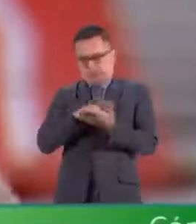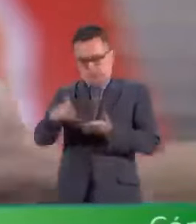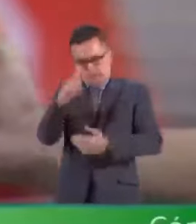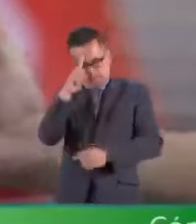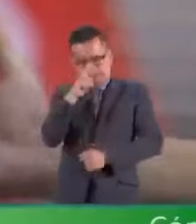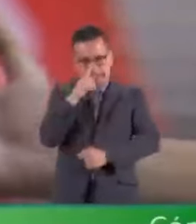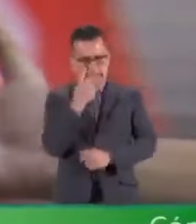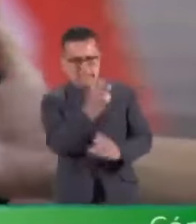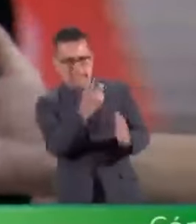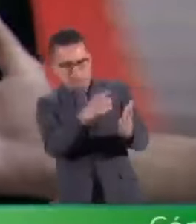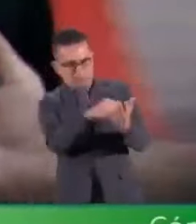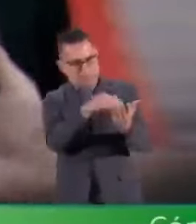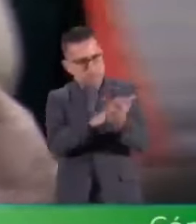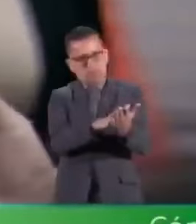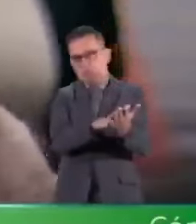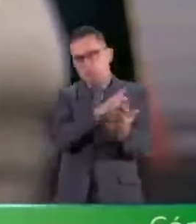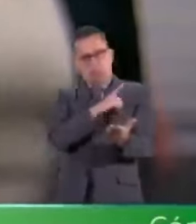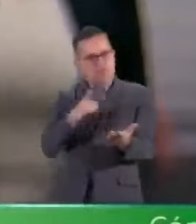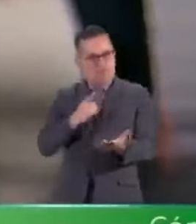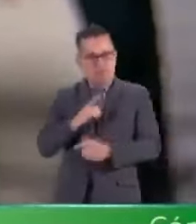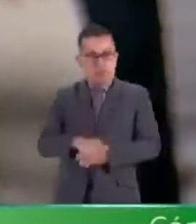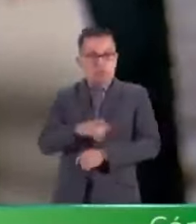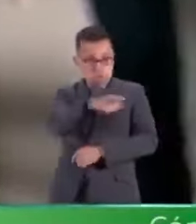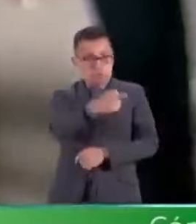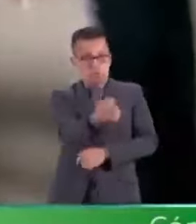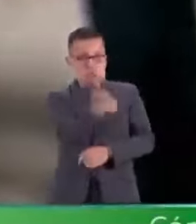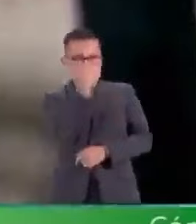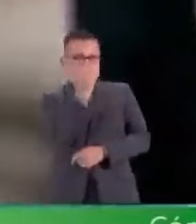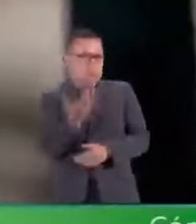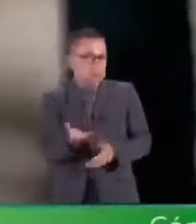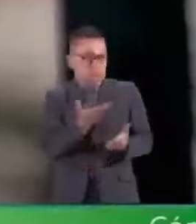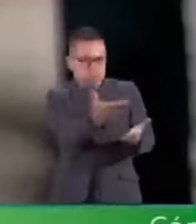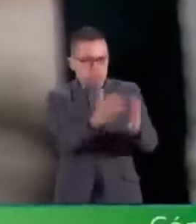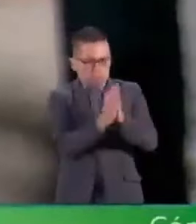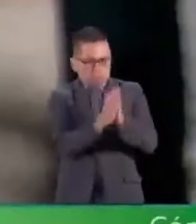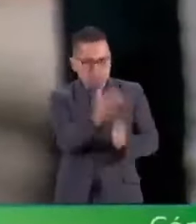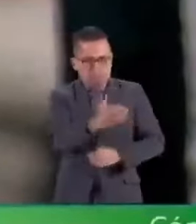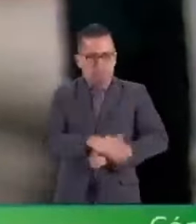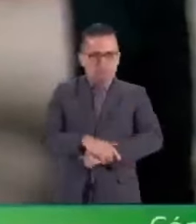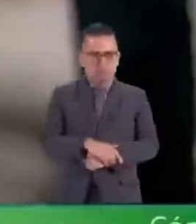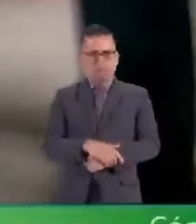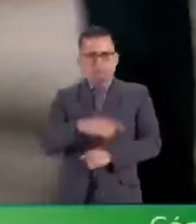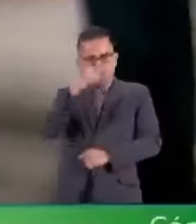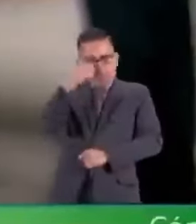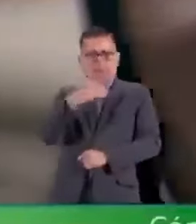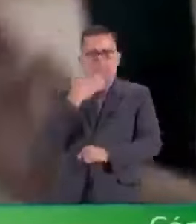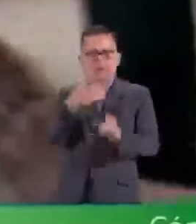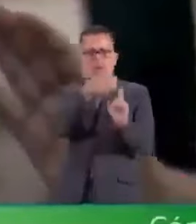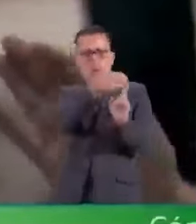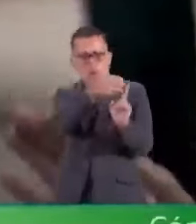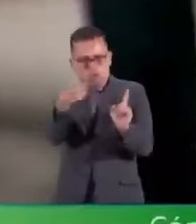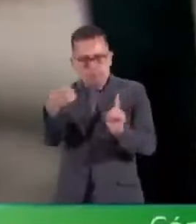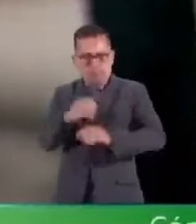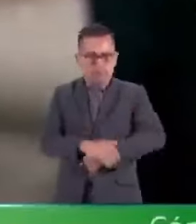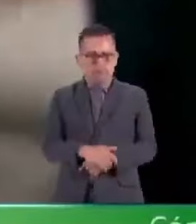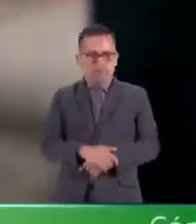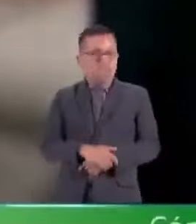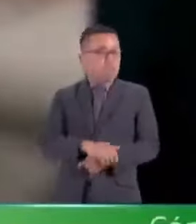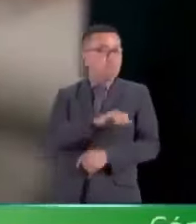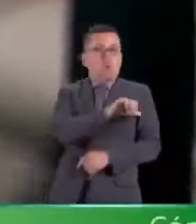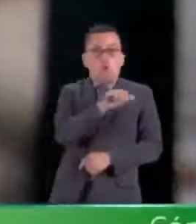manifestado y usted ya me ha concedido esa moción. Por favor, presidente, en aras de que exista orden, antes de que exista otra